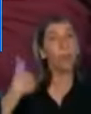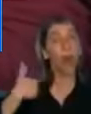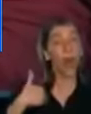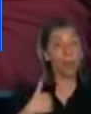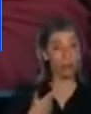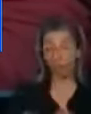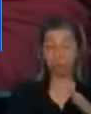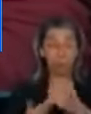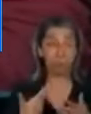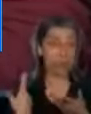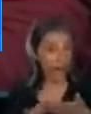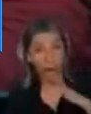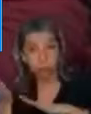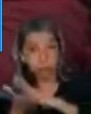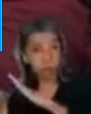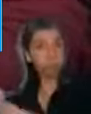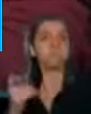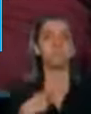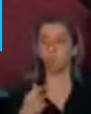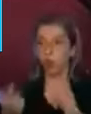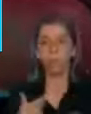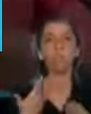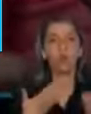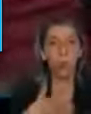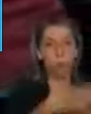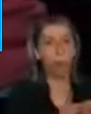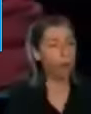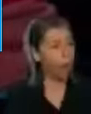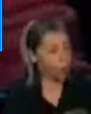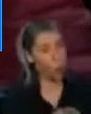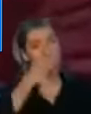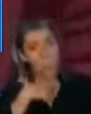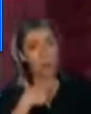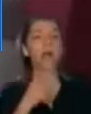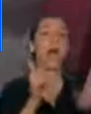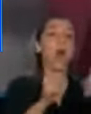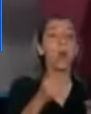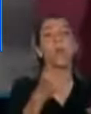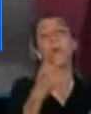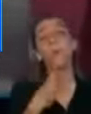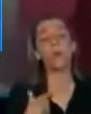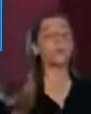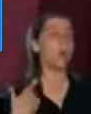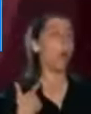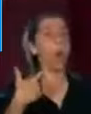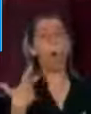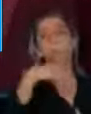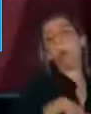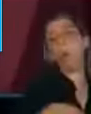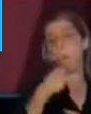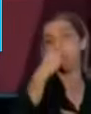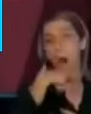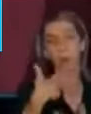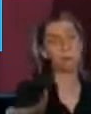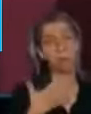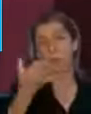hay un voto que es el de la disconformidad, ¿sí? Que hay un voto que es el de la falta de satisfacción con la política, que es el del descreimiento. Yo hace poco hice una